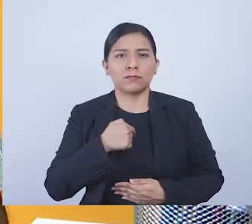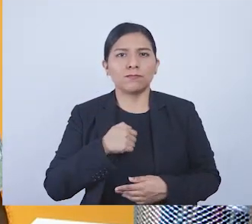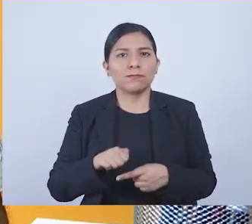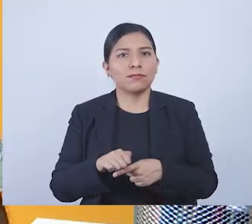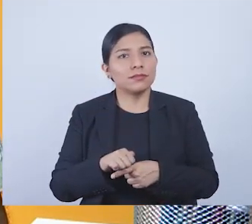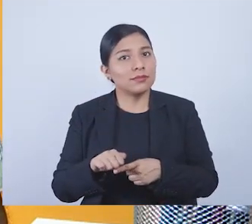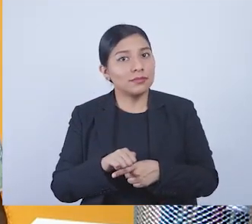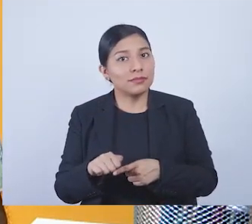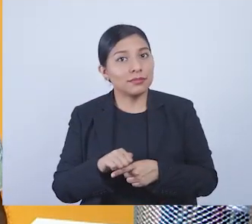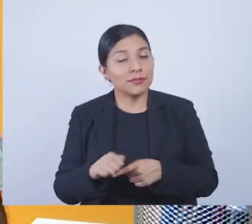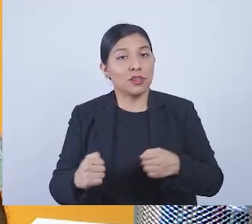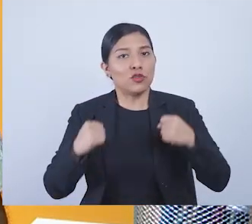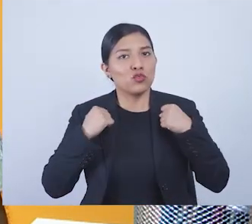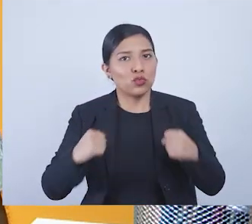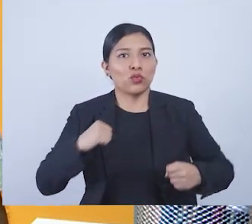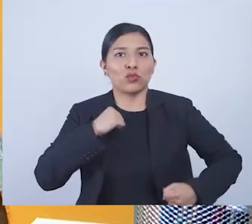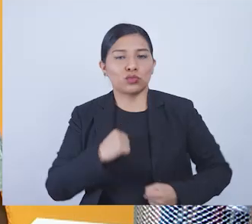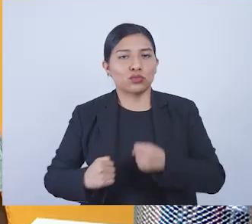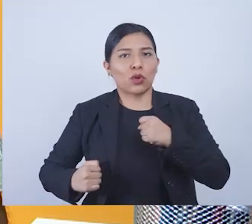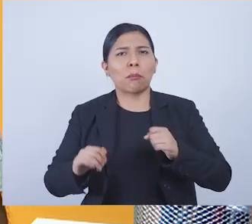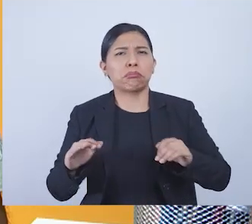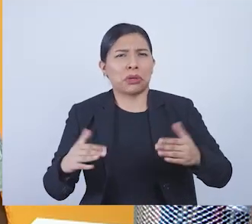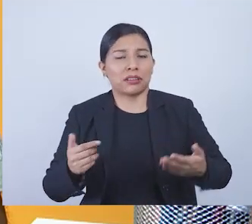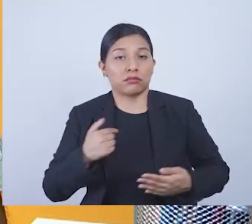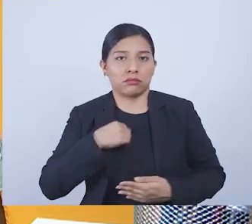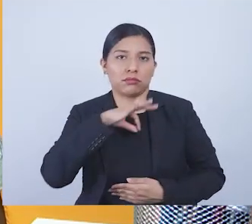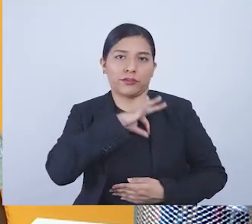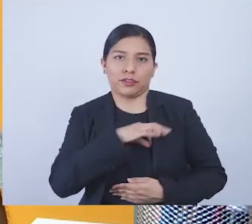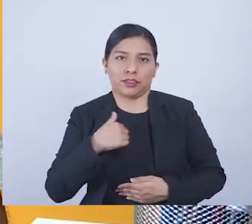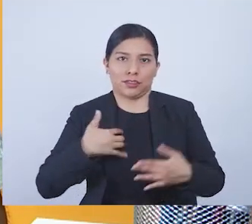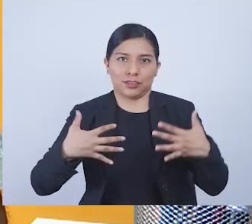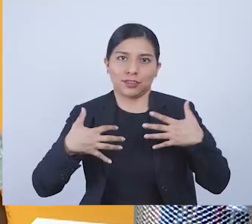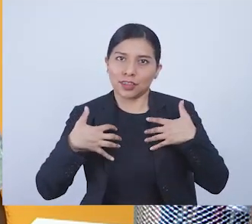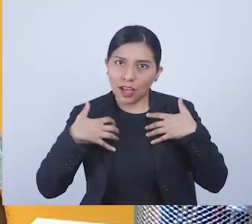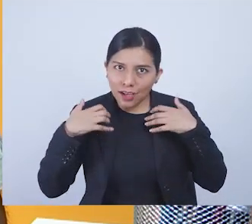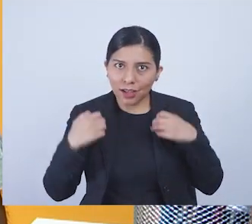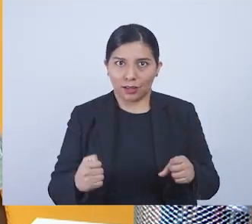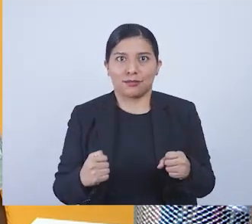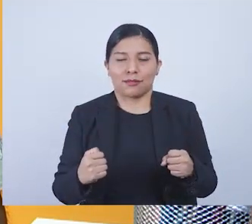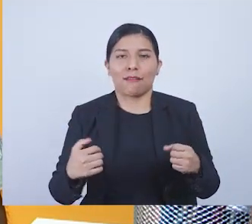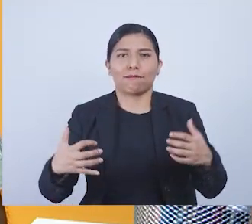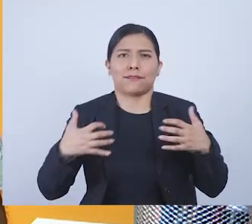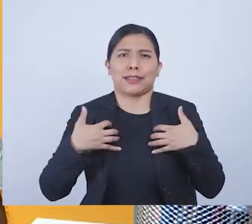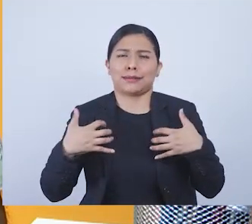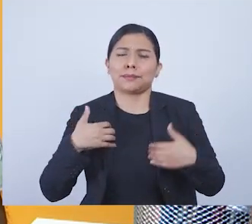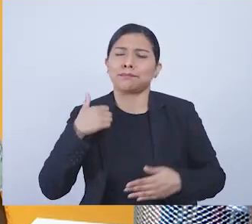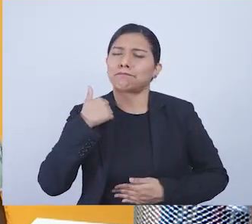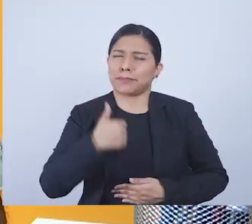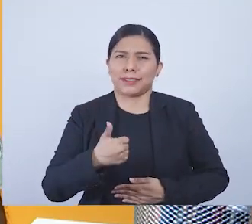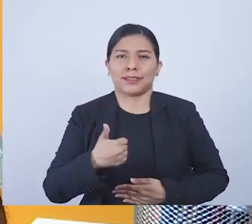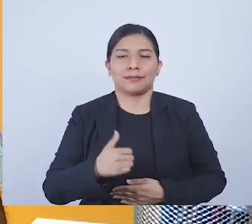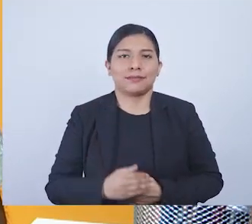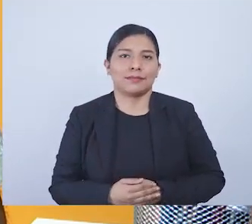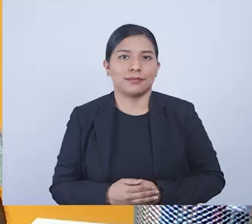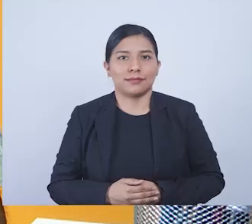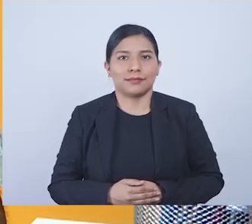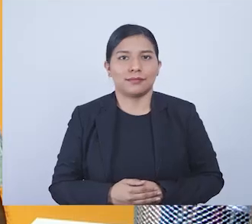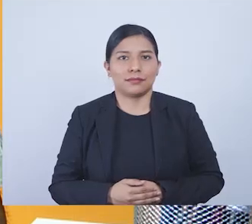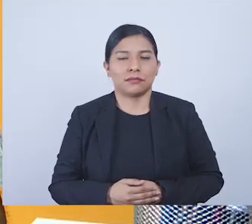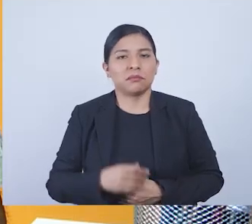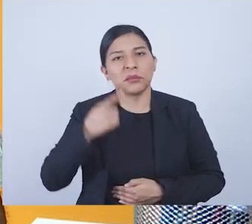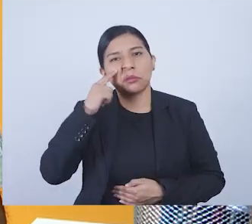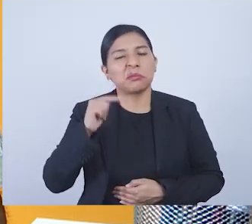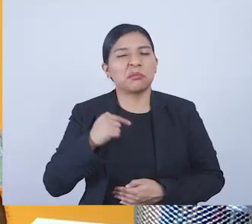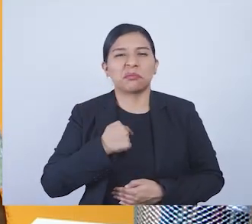practicar actividad física porque nos beneficia la salud para una larga vida de nuestra existencia. Lo